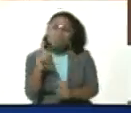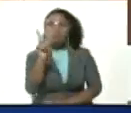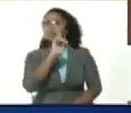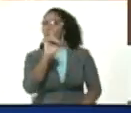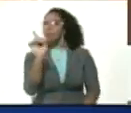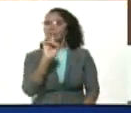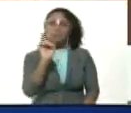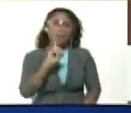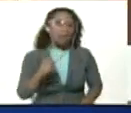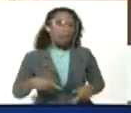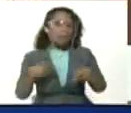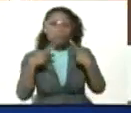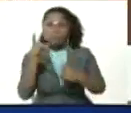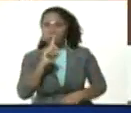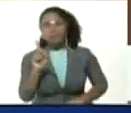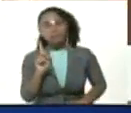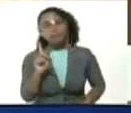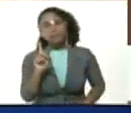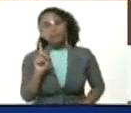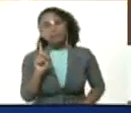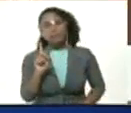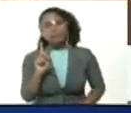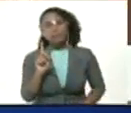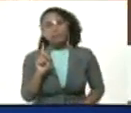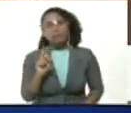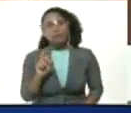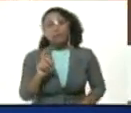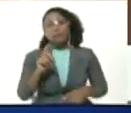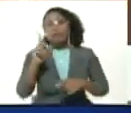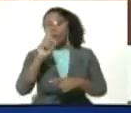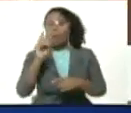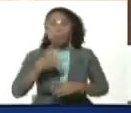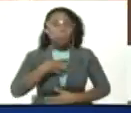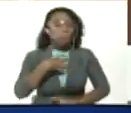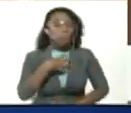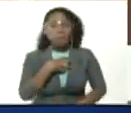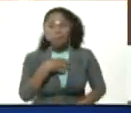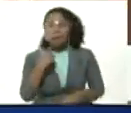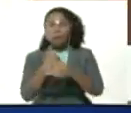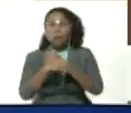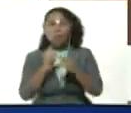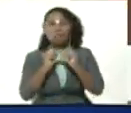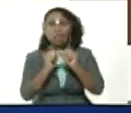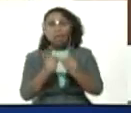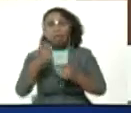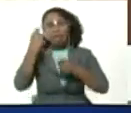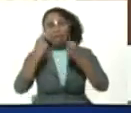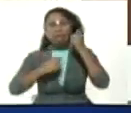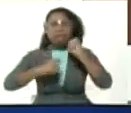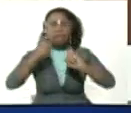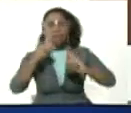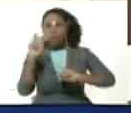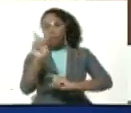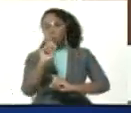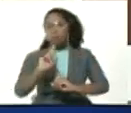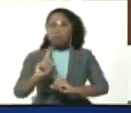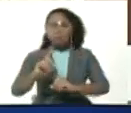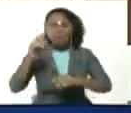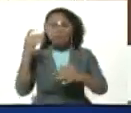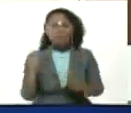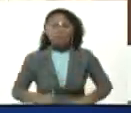en la vida. Para nada en la vida. Uno no puede estar en un permanente ay, ay, ay. Ay, ay,